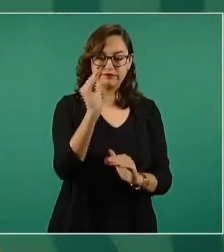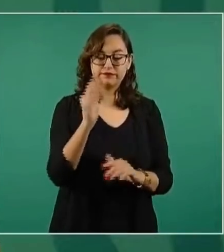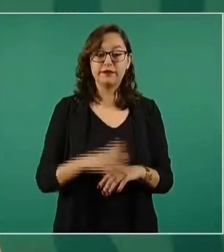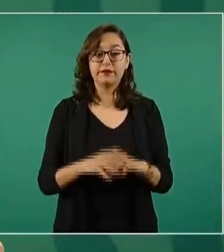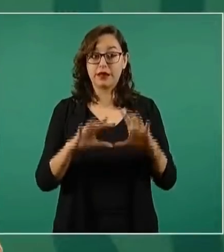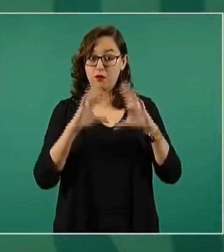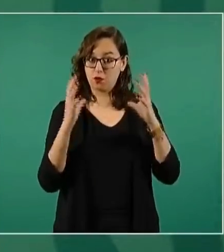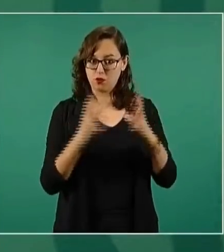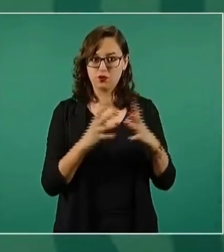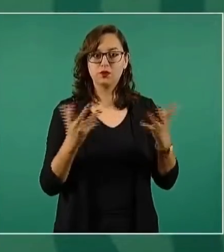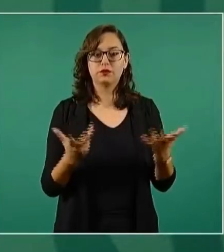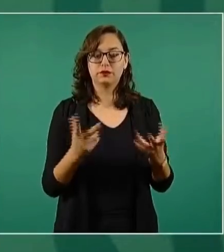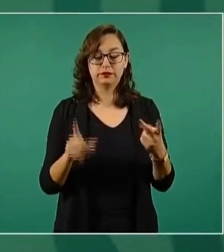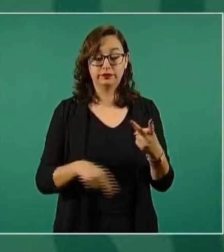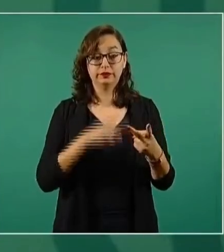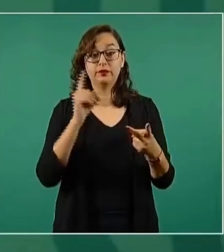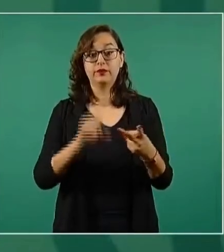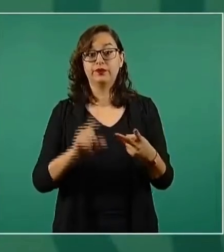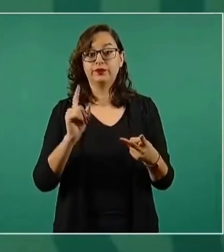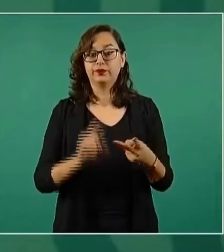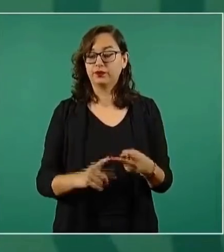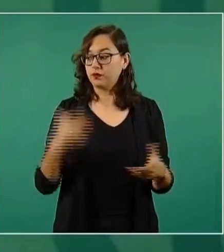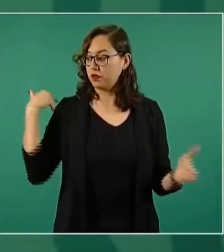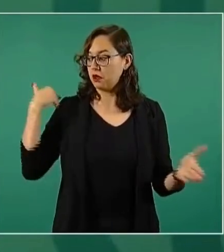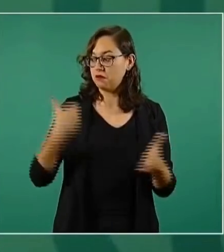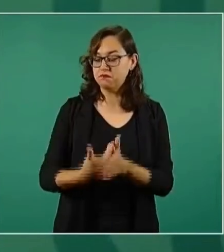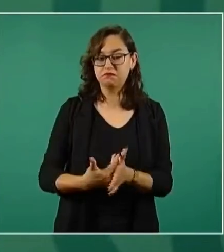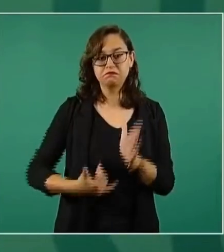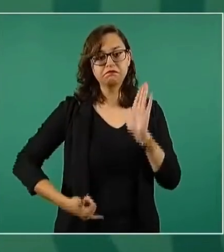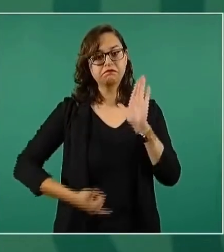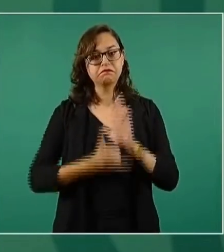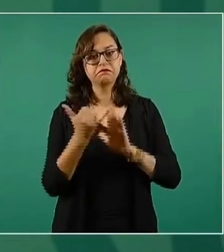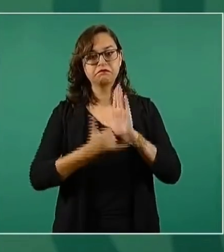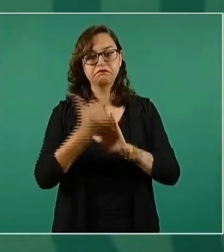Segundo, el tiempo de construcción.